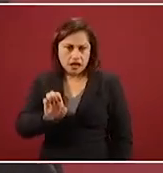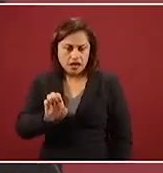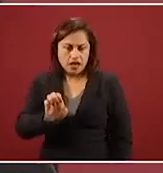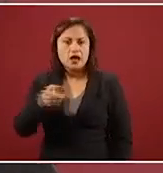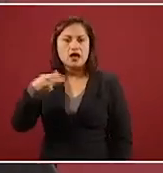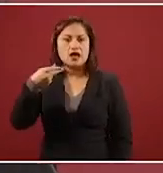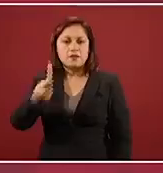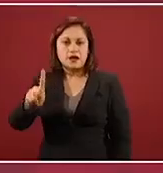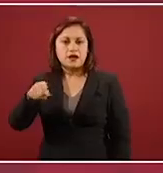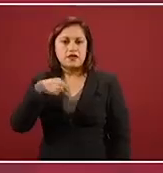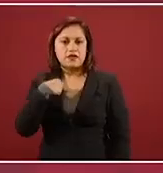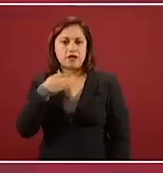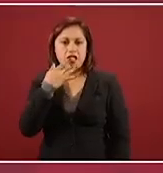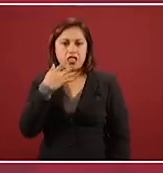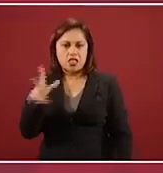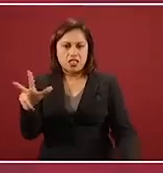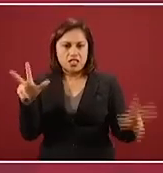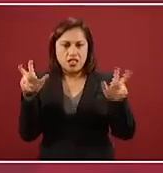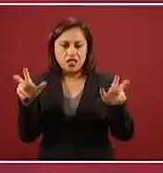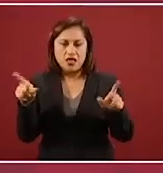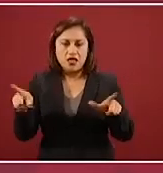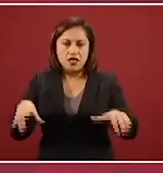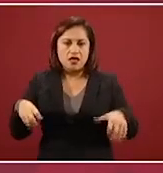No somos iguales.